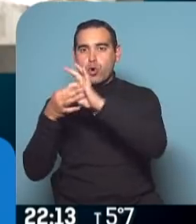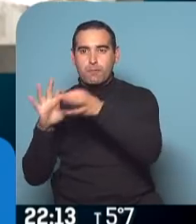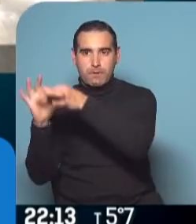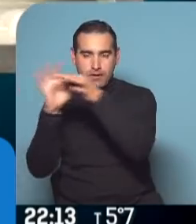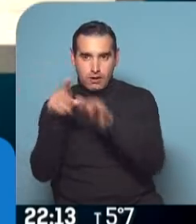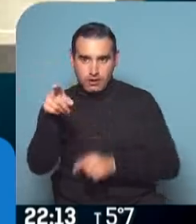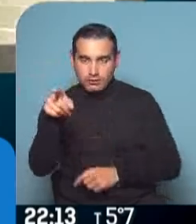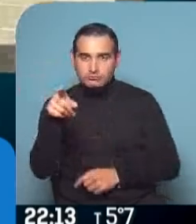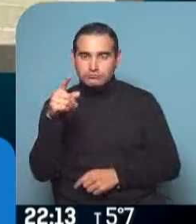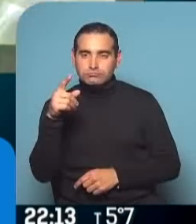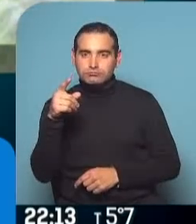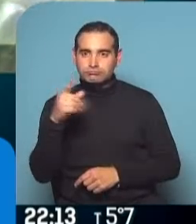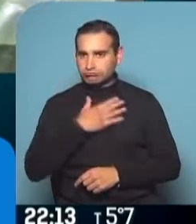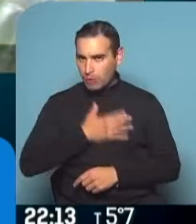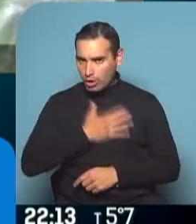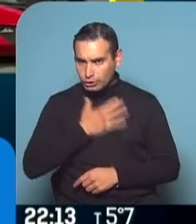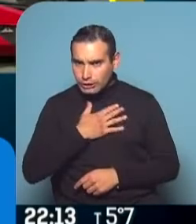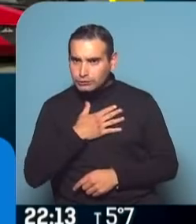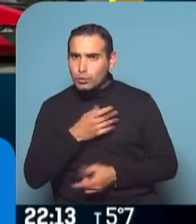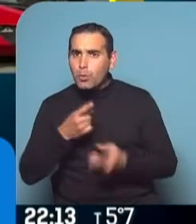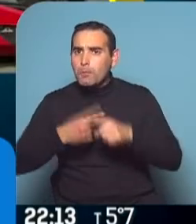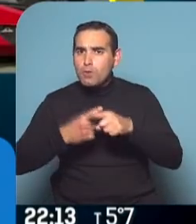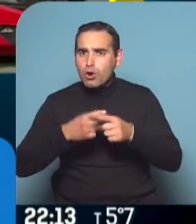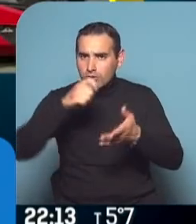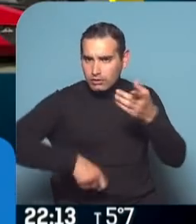Que son los que están. Y por otro lado, la